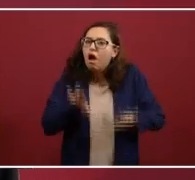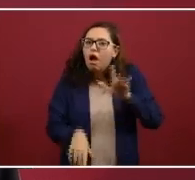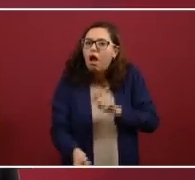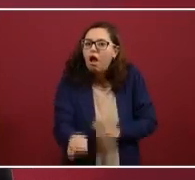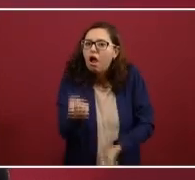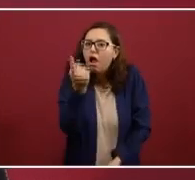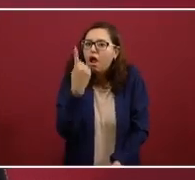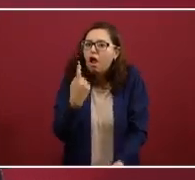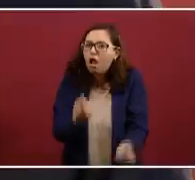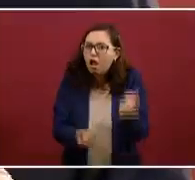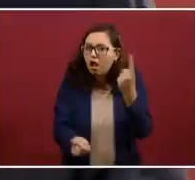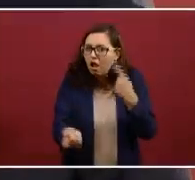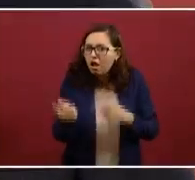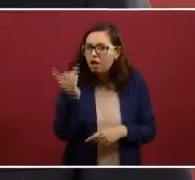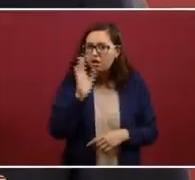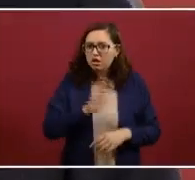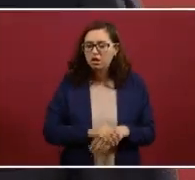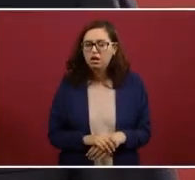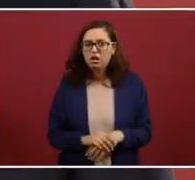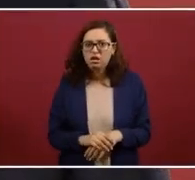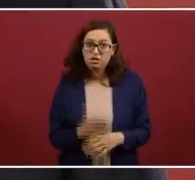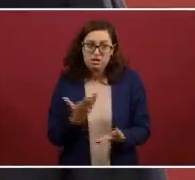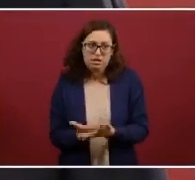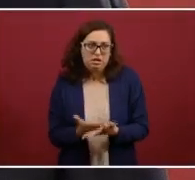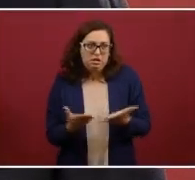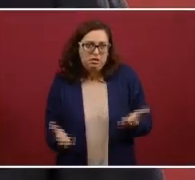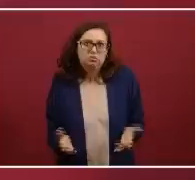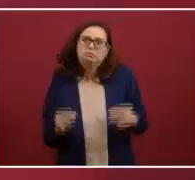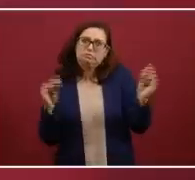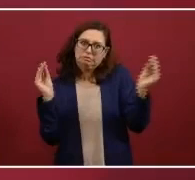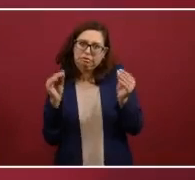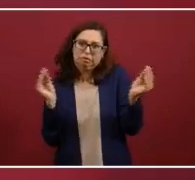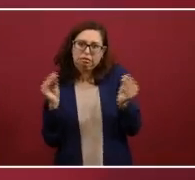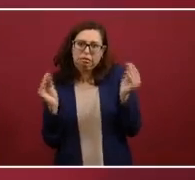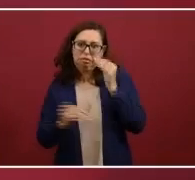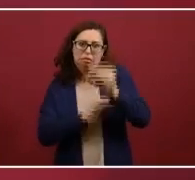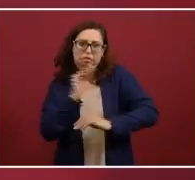eso es lo que se está debatiendo ahora.